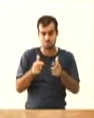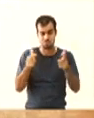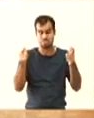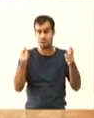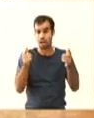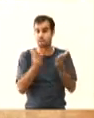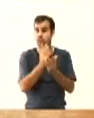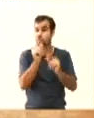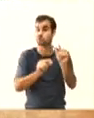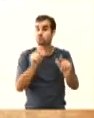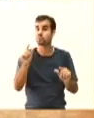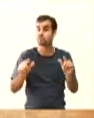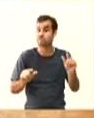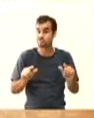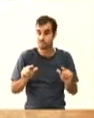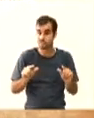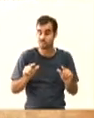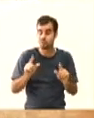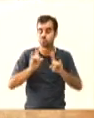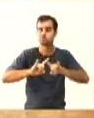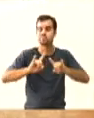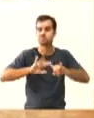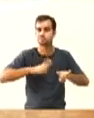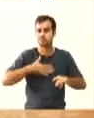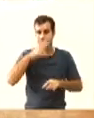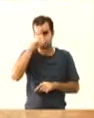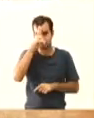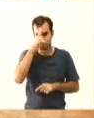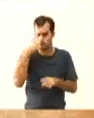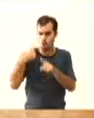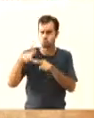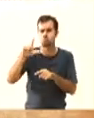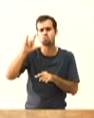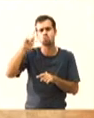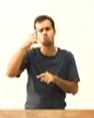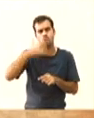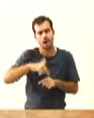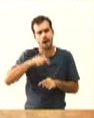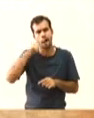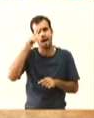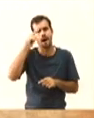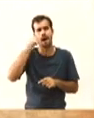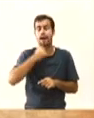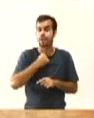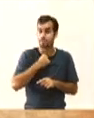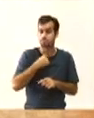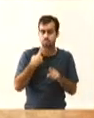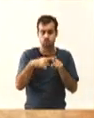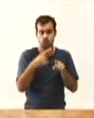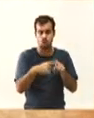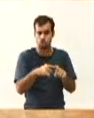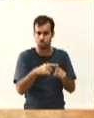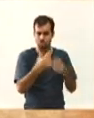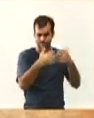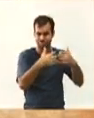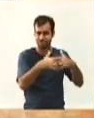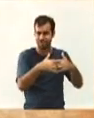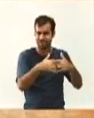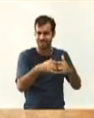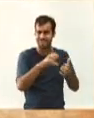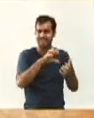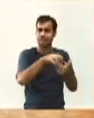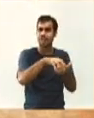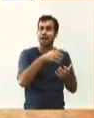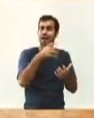Médicas que estuvieron aquí, además jóvenes de la CUJAI. También estaban jóvenes de la Unidad Básica de la Industria Alimentaria, de la